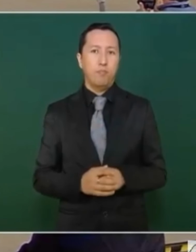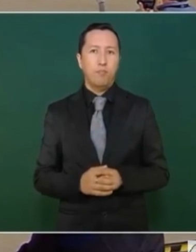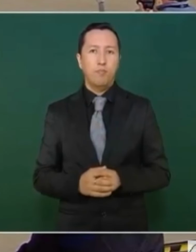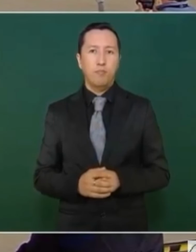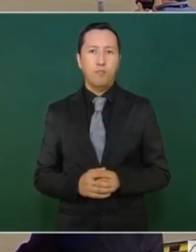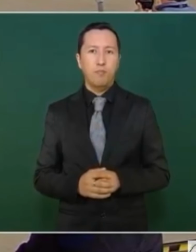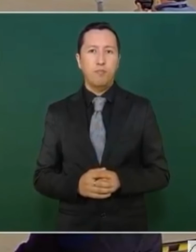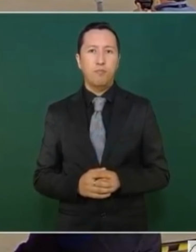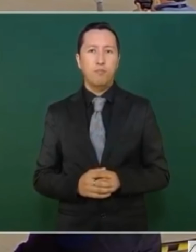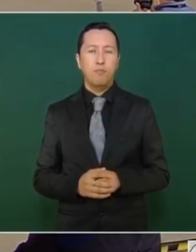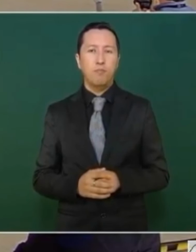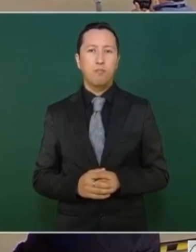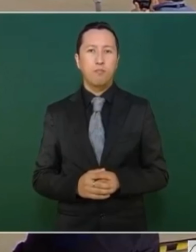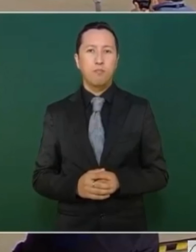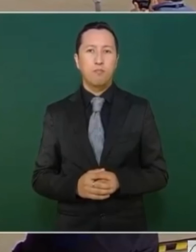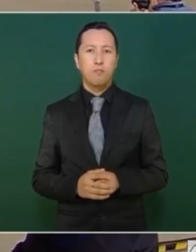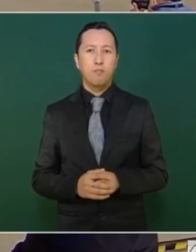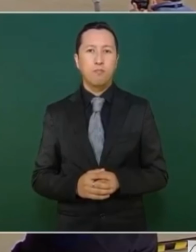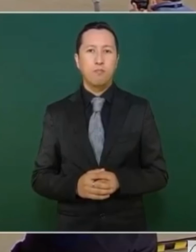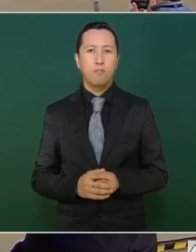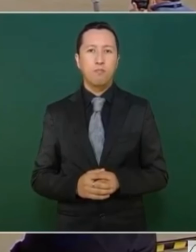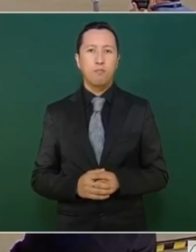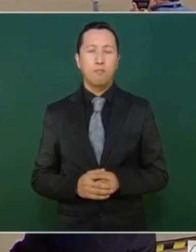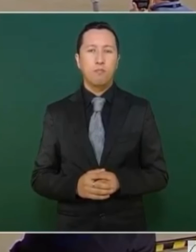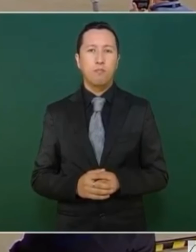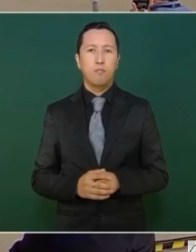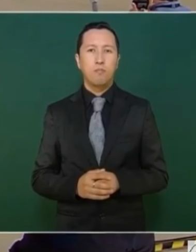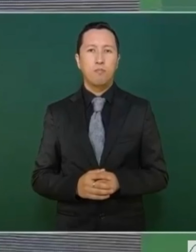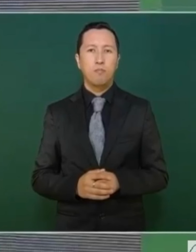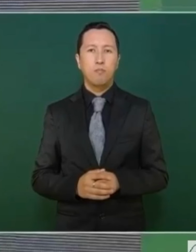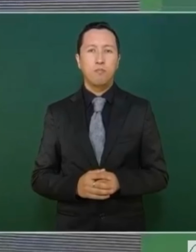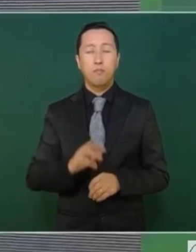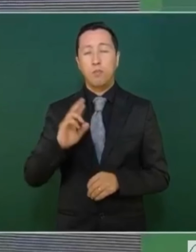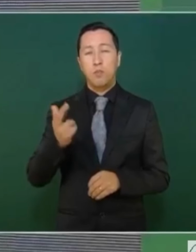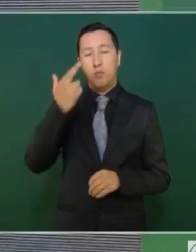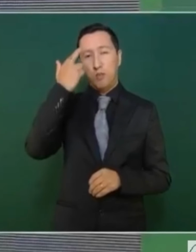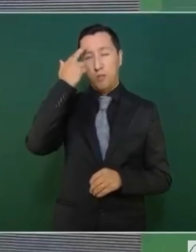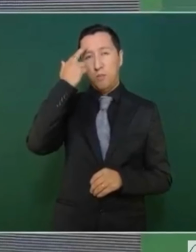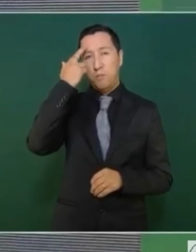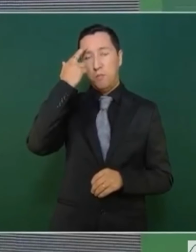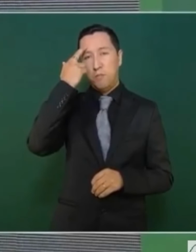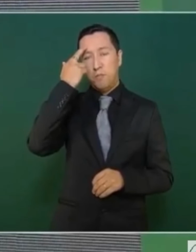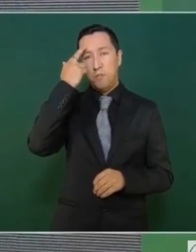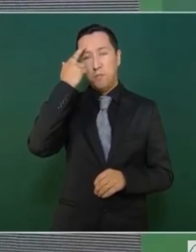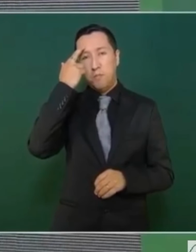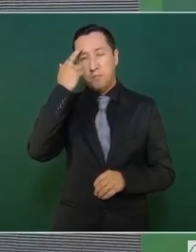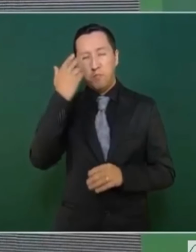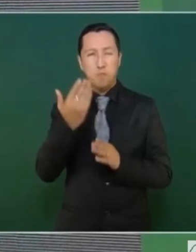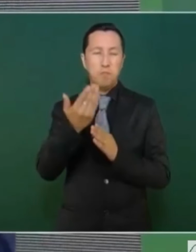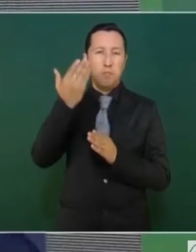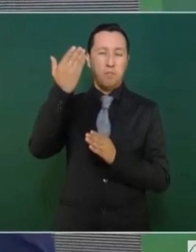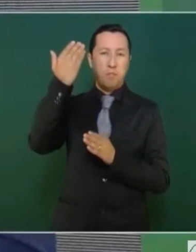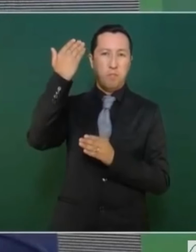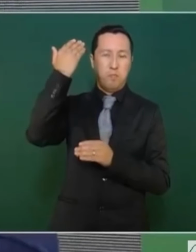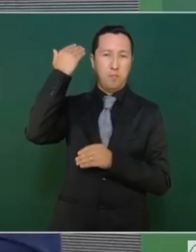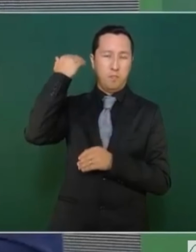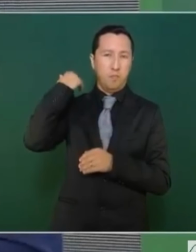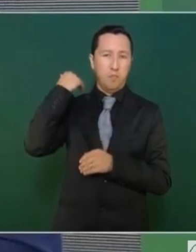hay que recordar a los periodistas de la época de la